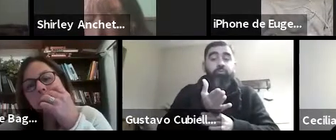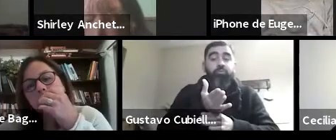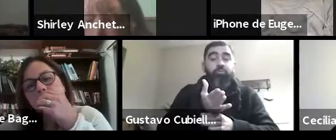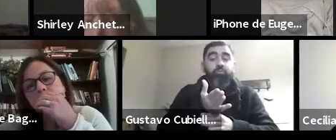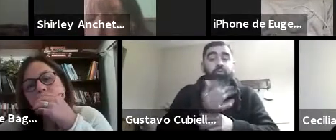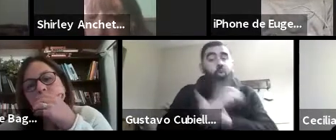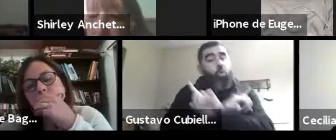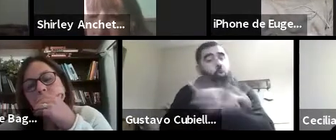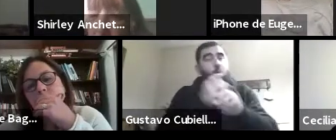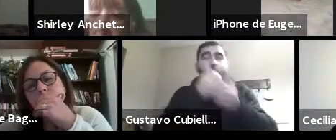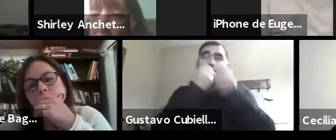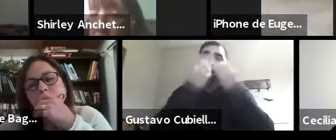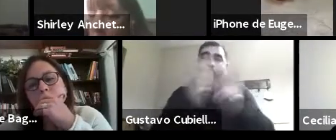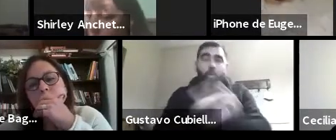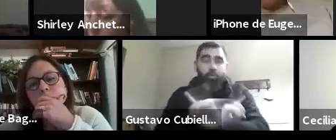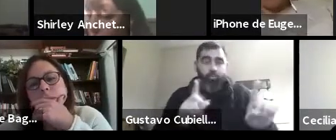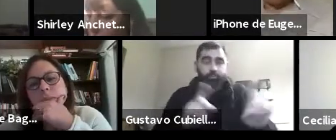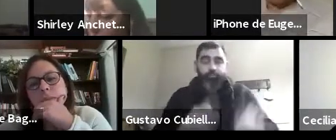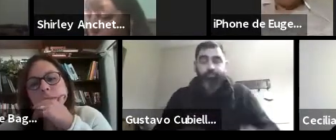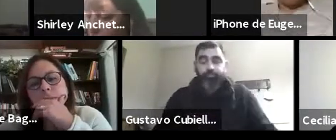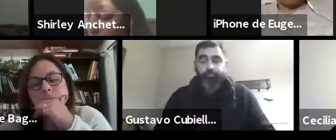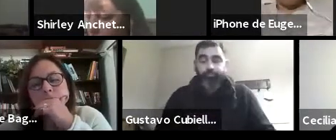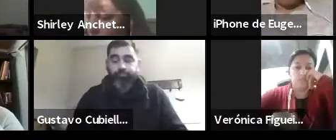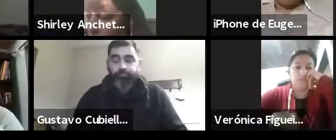5,9% no adecuado.